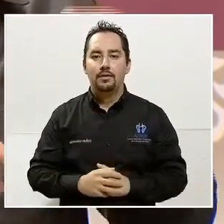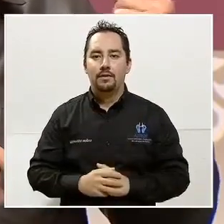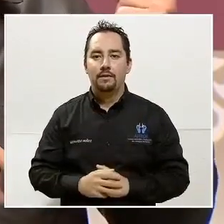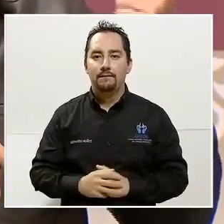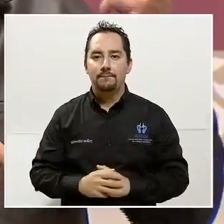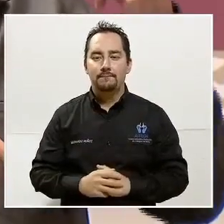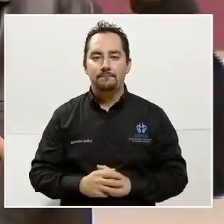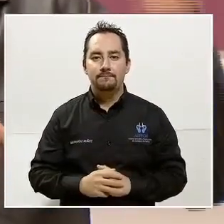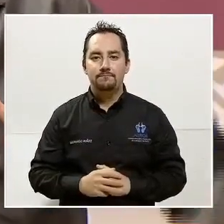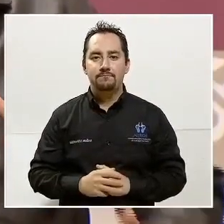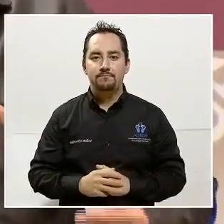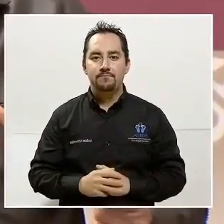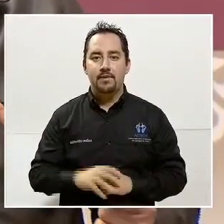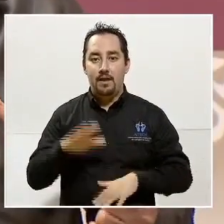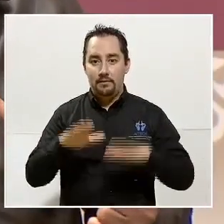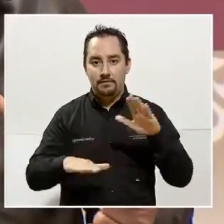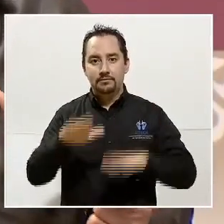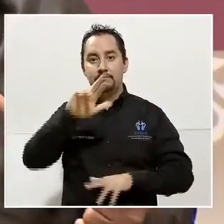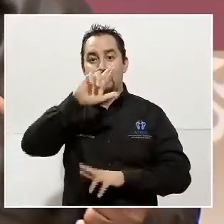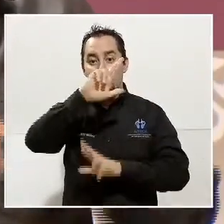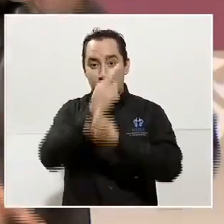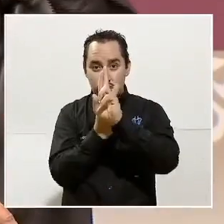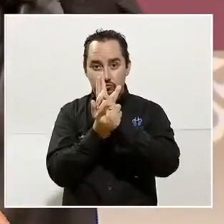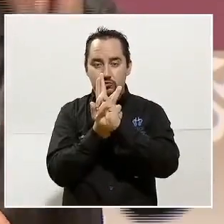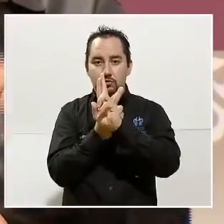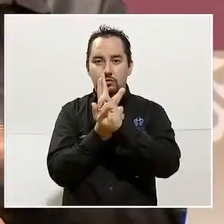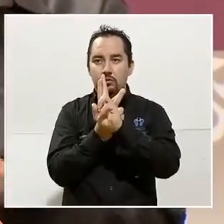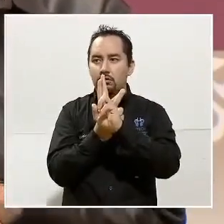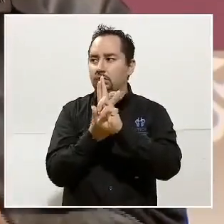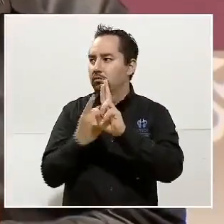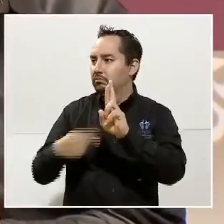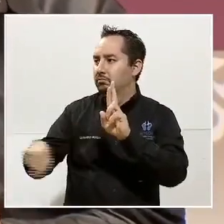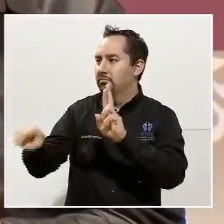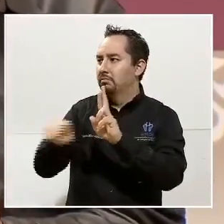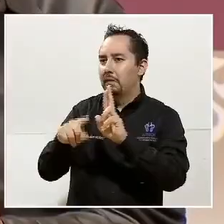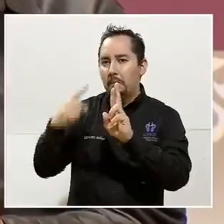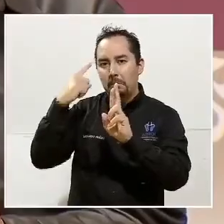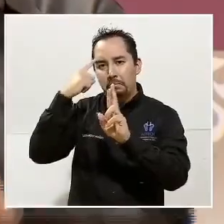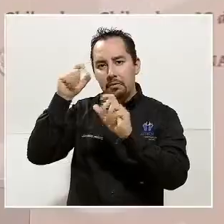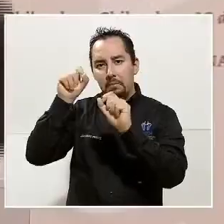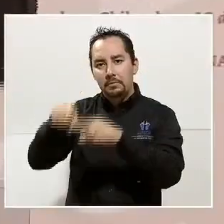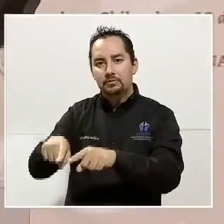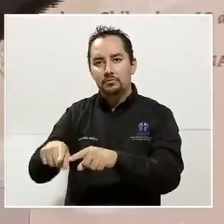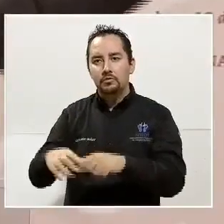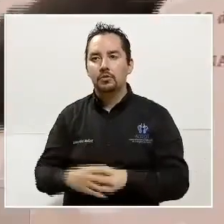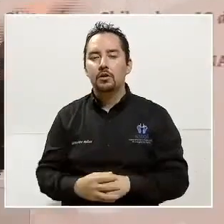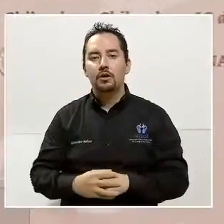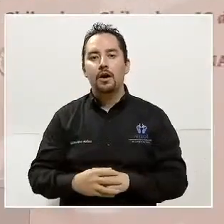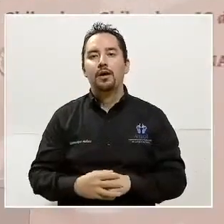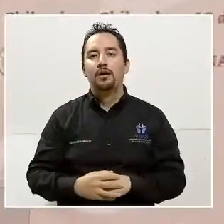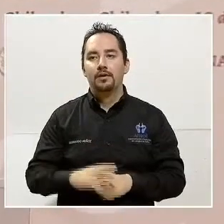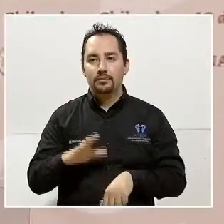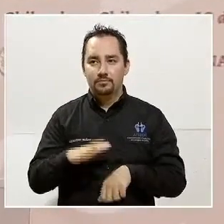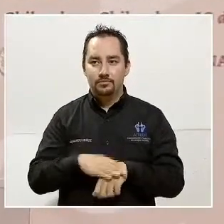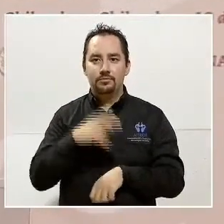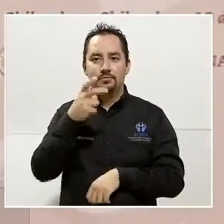Hay veces que hay revoluciones y no cambia la mentalidad. Por eso hay